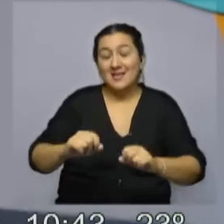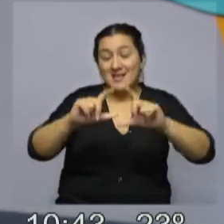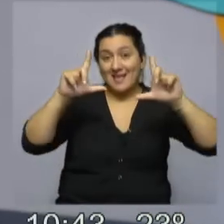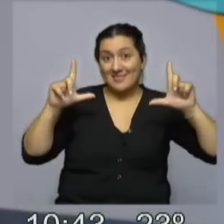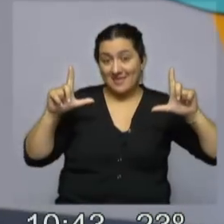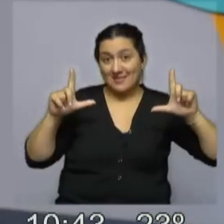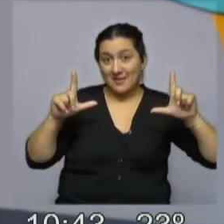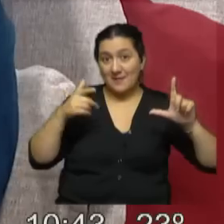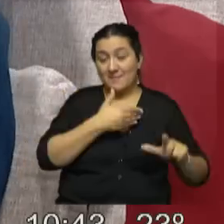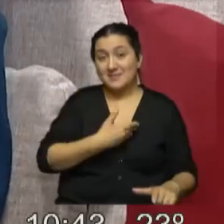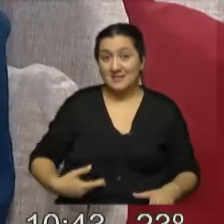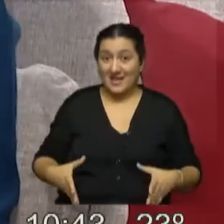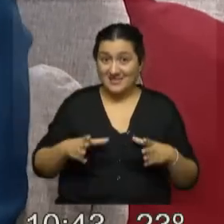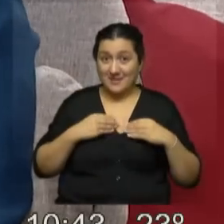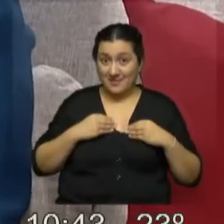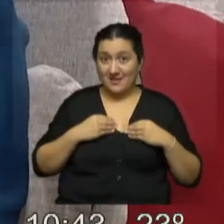me agarrás para presidenta